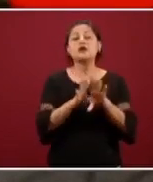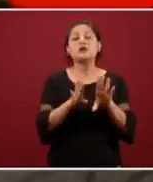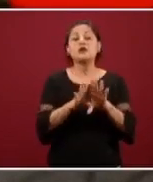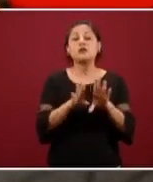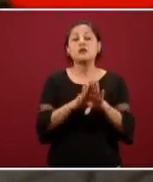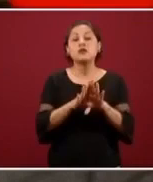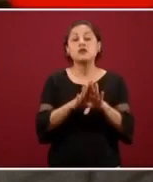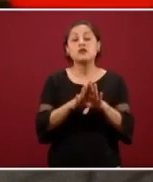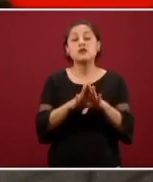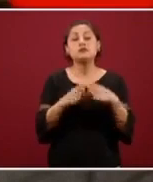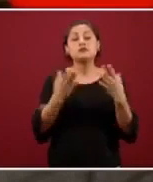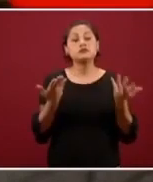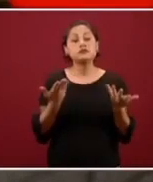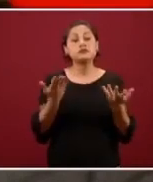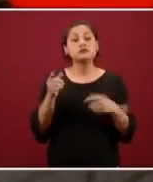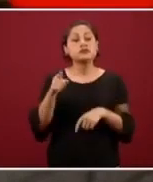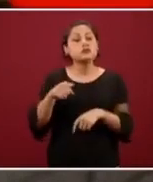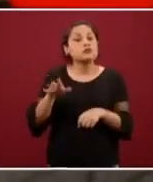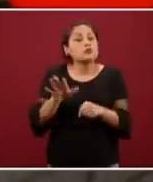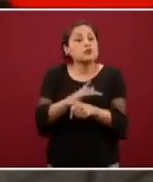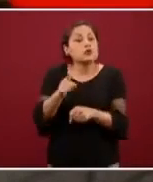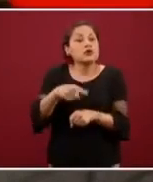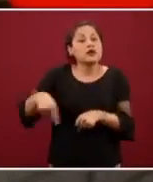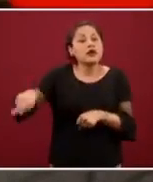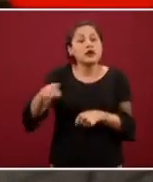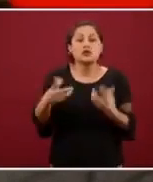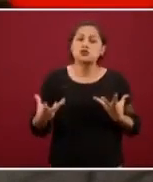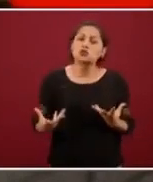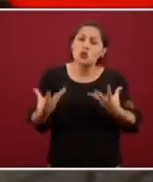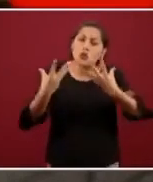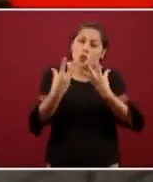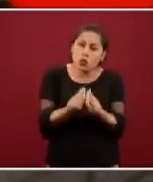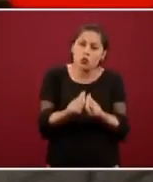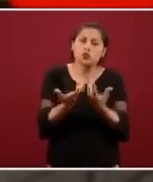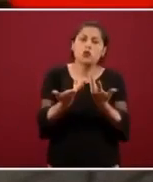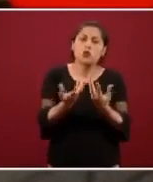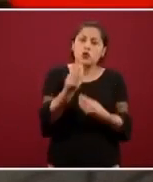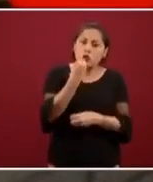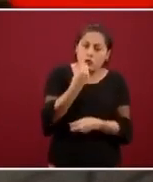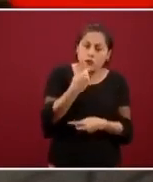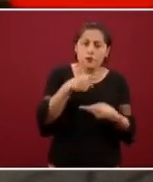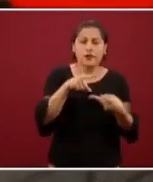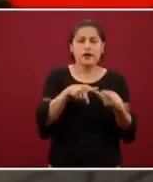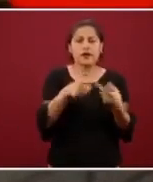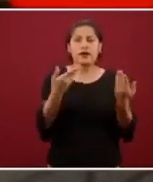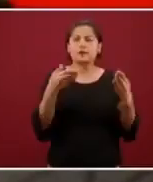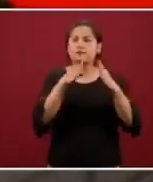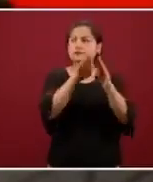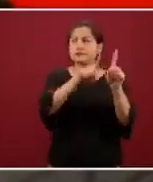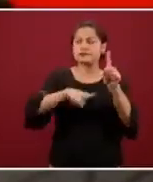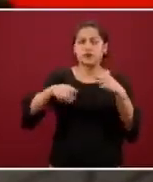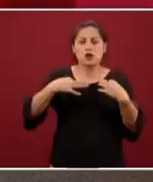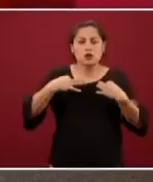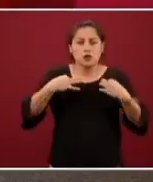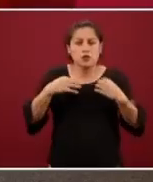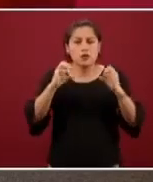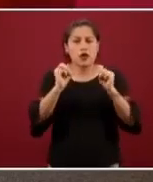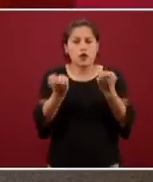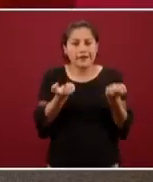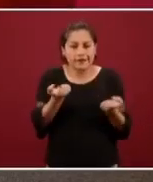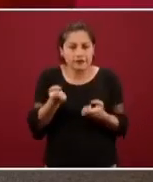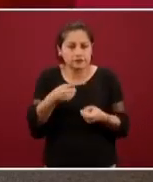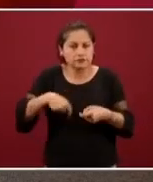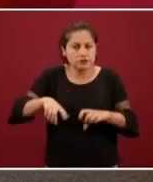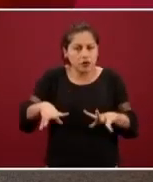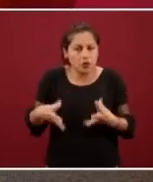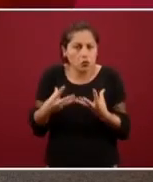comparten lockers, comparten gimnasios, comparten comedores. Ya puede haber también por ahí un riesgo de contagio y entonces también